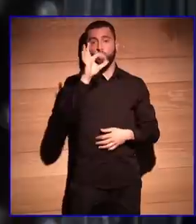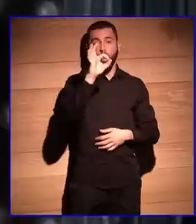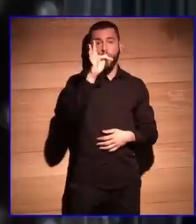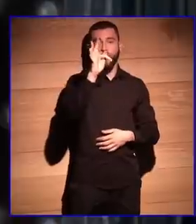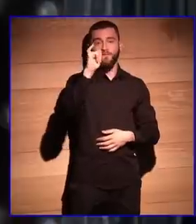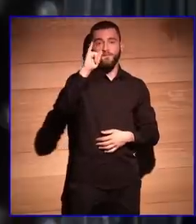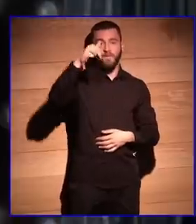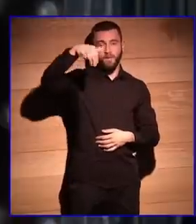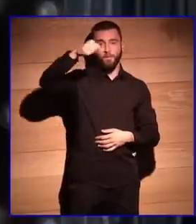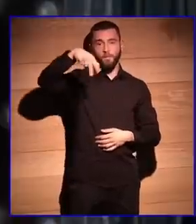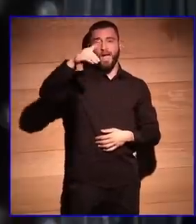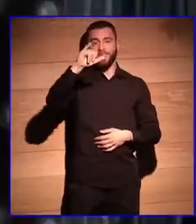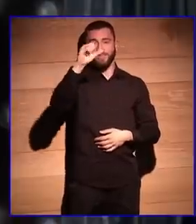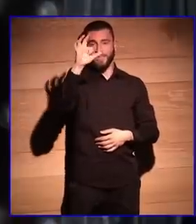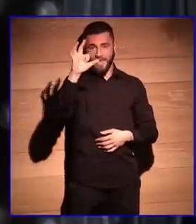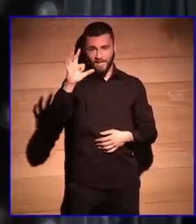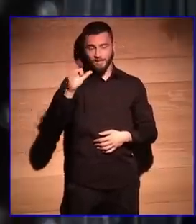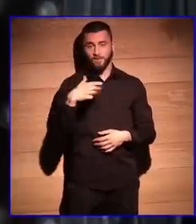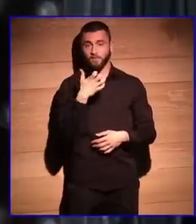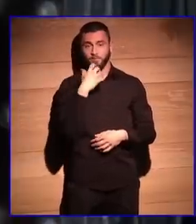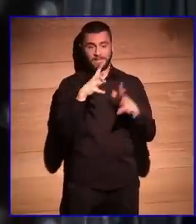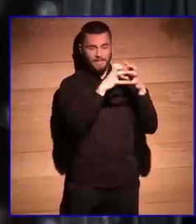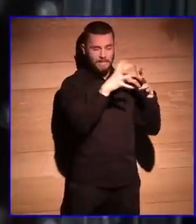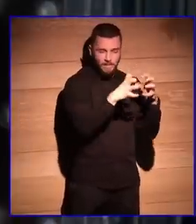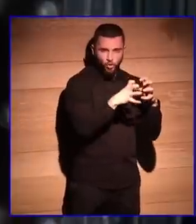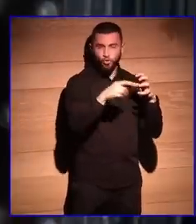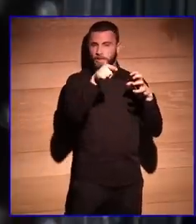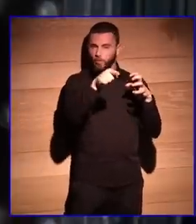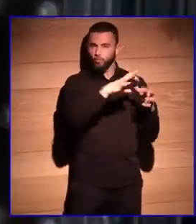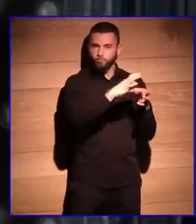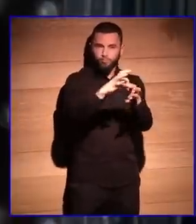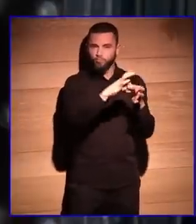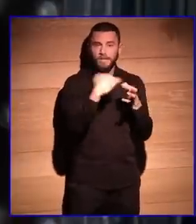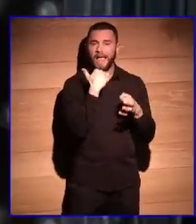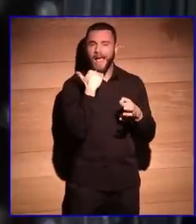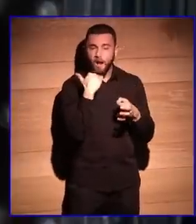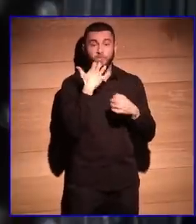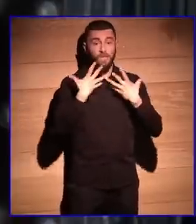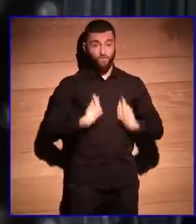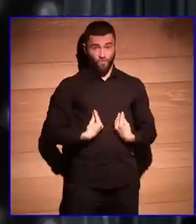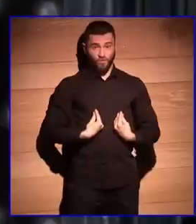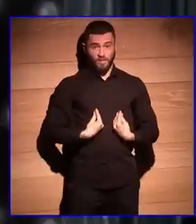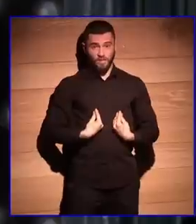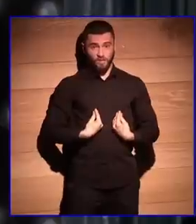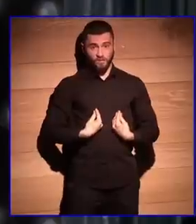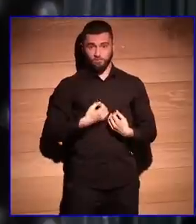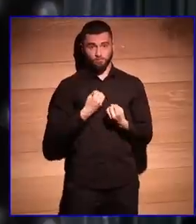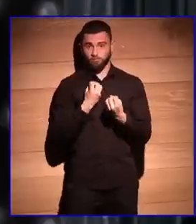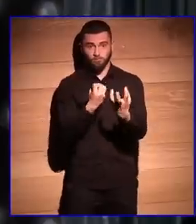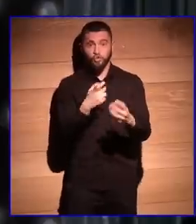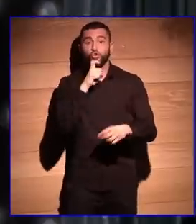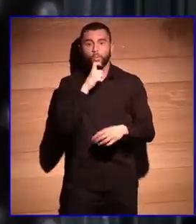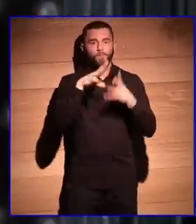Hay algo entre tus deseos y tú, y cuando te frustras lo expresas con